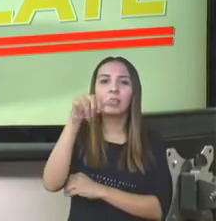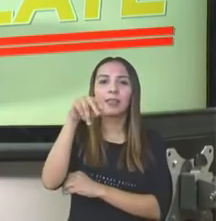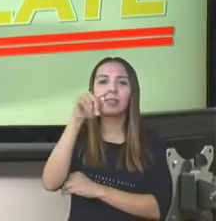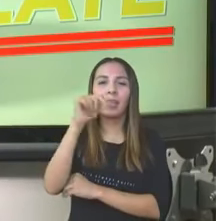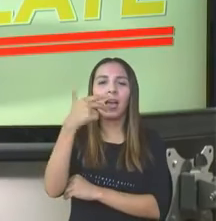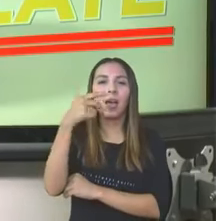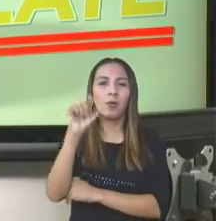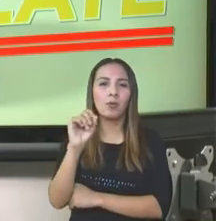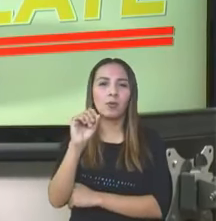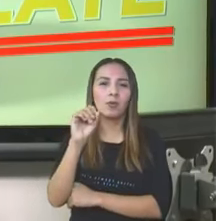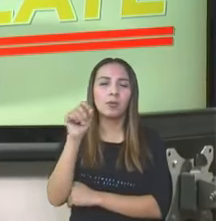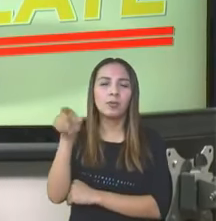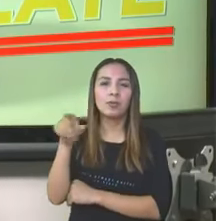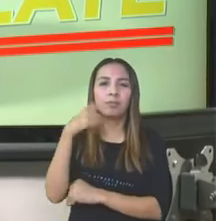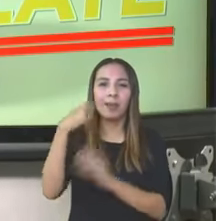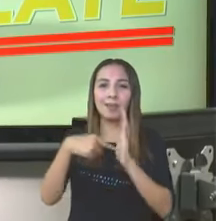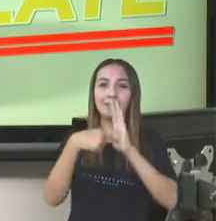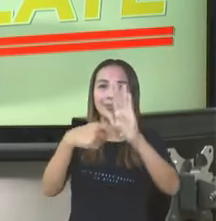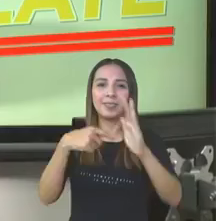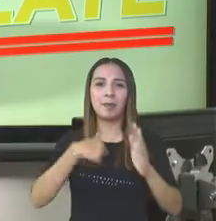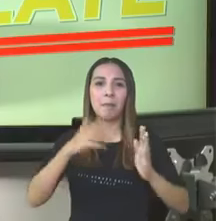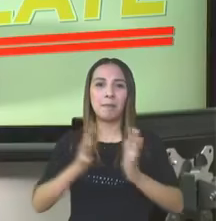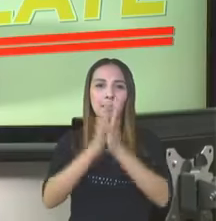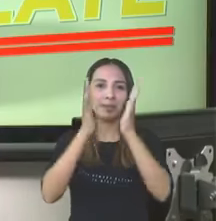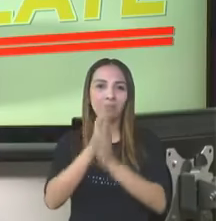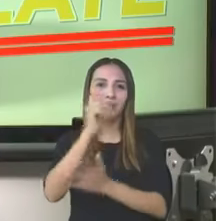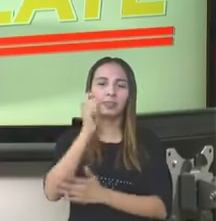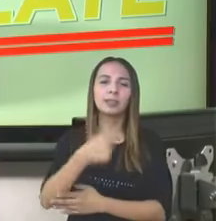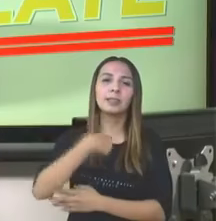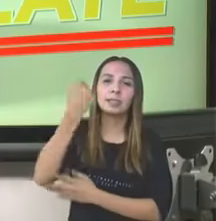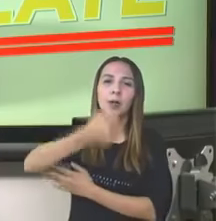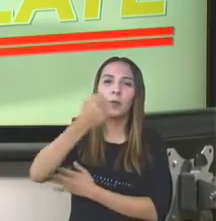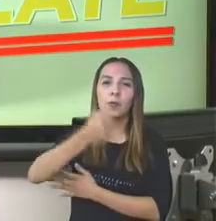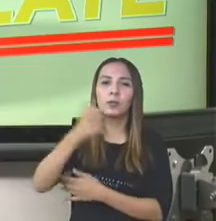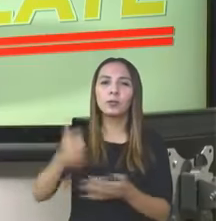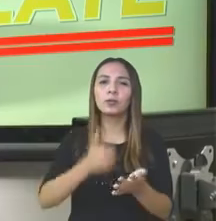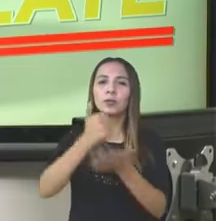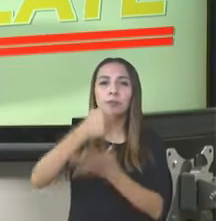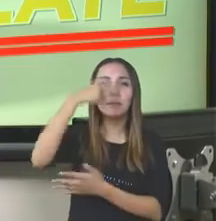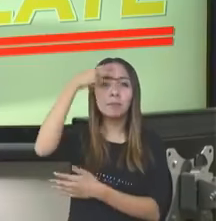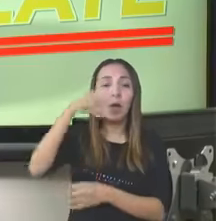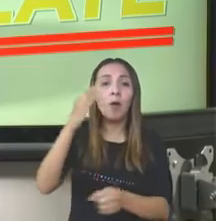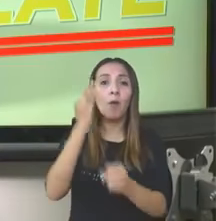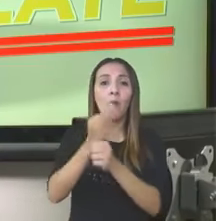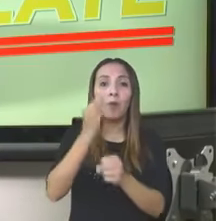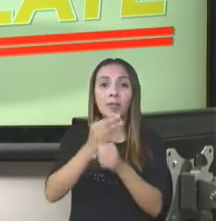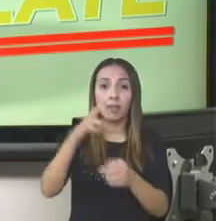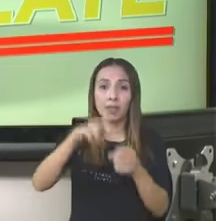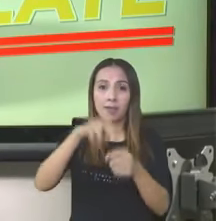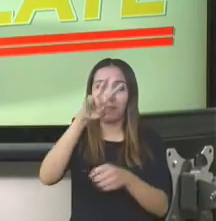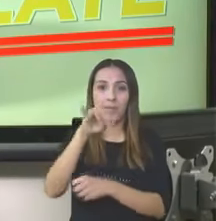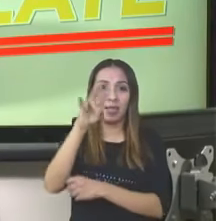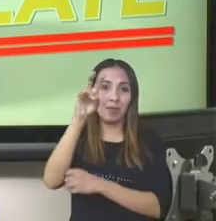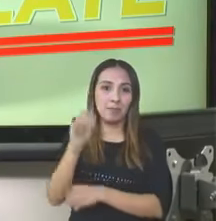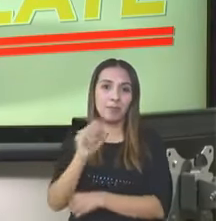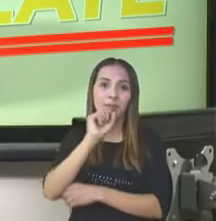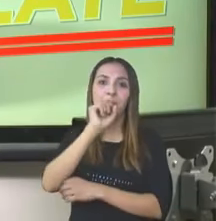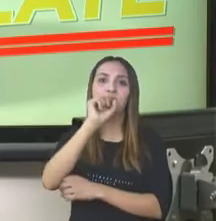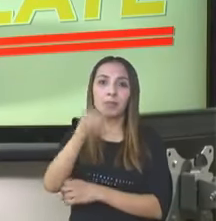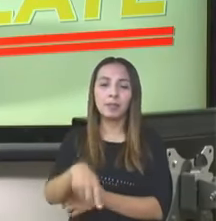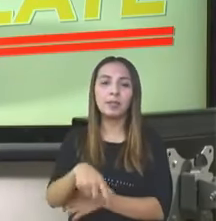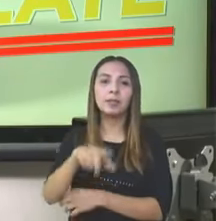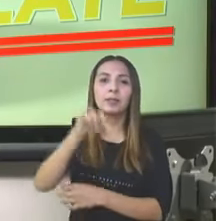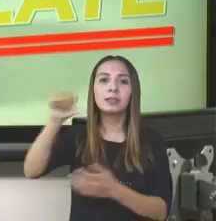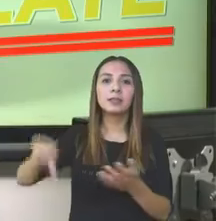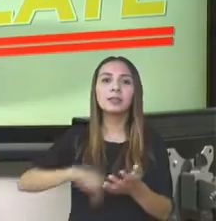meta las fotos de lo que estamos participando, y saludo hasta la Ciudad de México. En este momento estamos transmitiendo en vivo también para el Centro